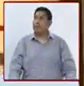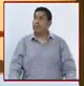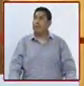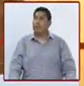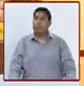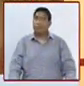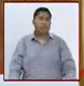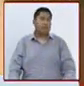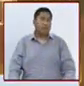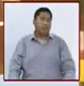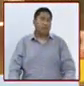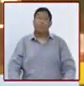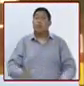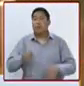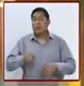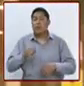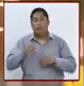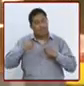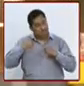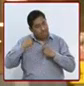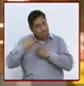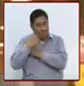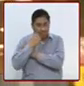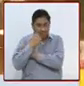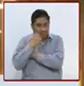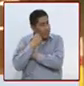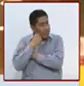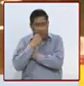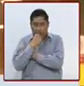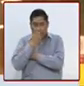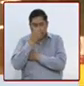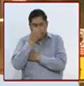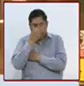Pero de la misma manera hay que ser fuerte. Y muchas veces,